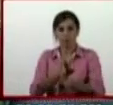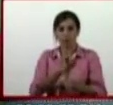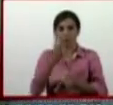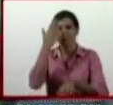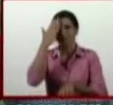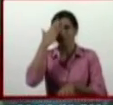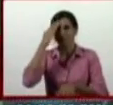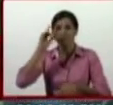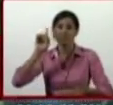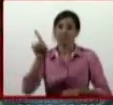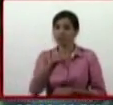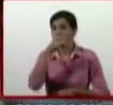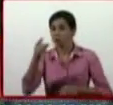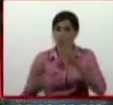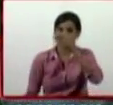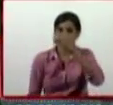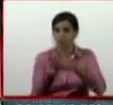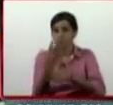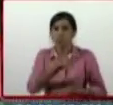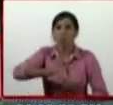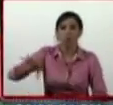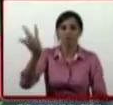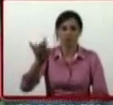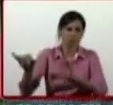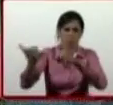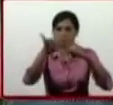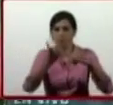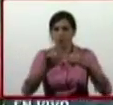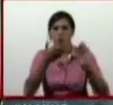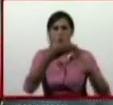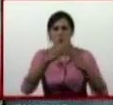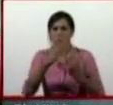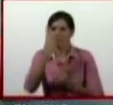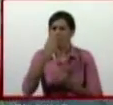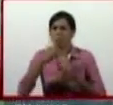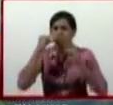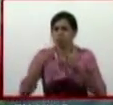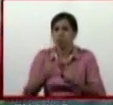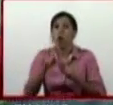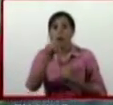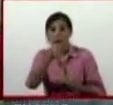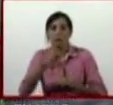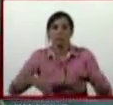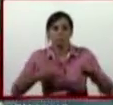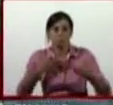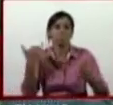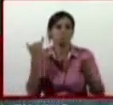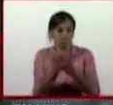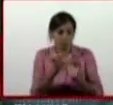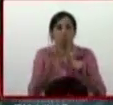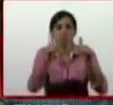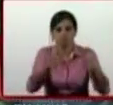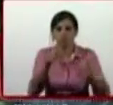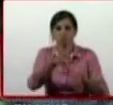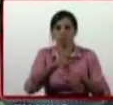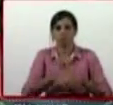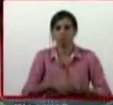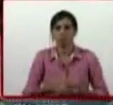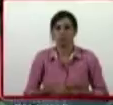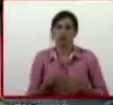lanzarlo a todo el país, a las comunidades más pobres, que es efectivamente donde pudiéramos nosotros tener el mayor